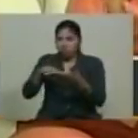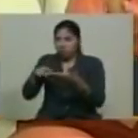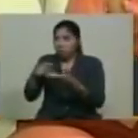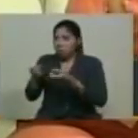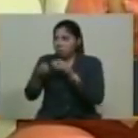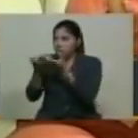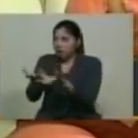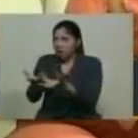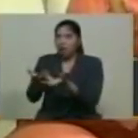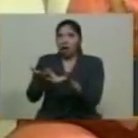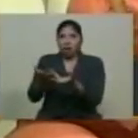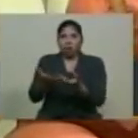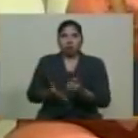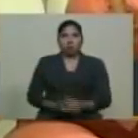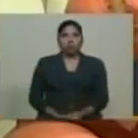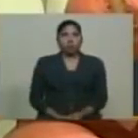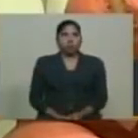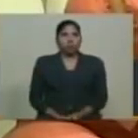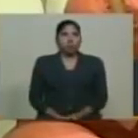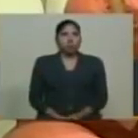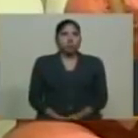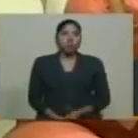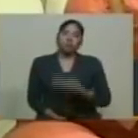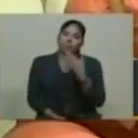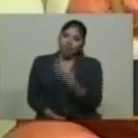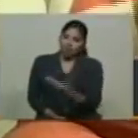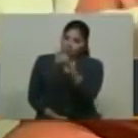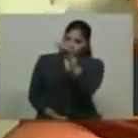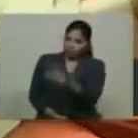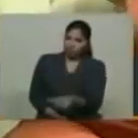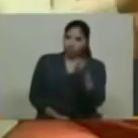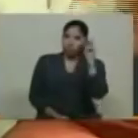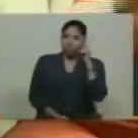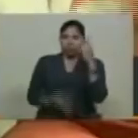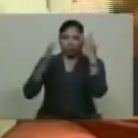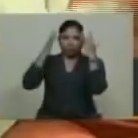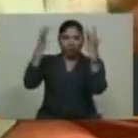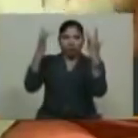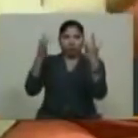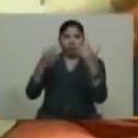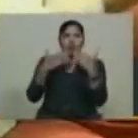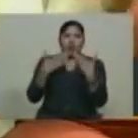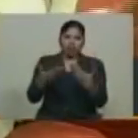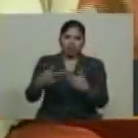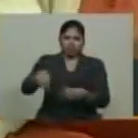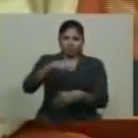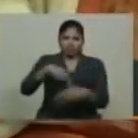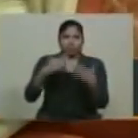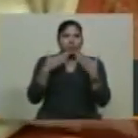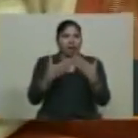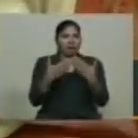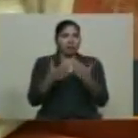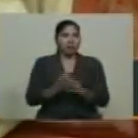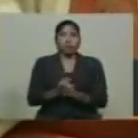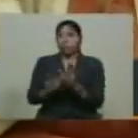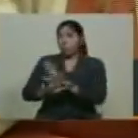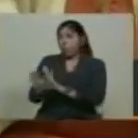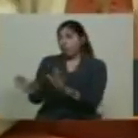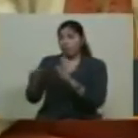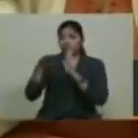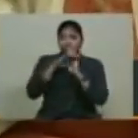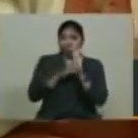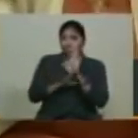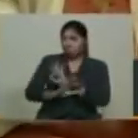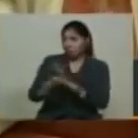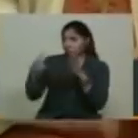de oportunidad de este discurso. Gracias, Herle, por tu sabiduría. Gracias, hermano. Gracias, hermana. Si no hay ningún otro